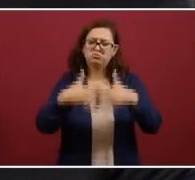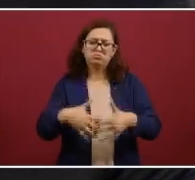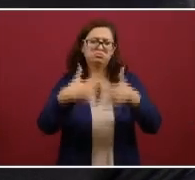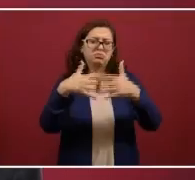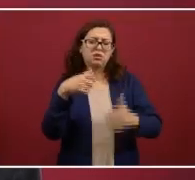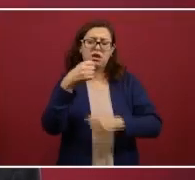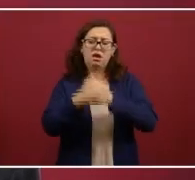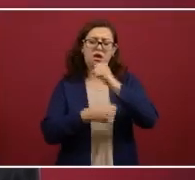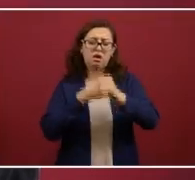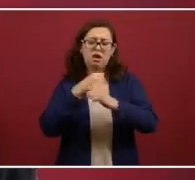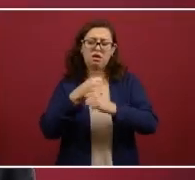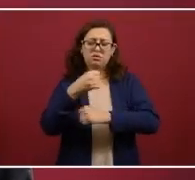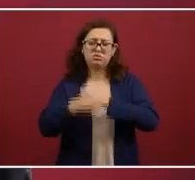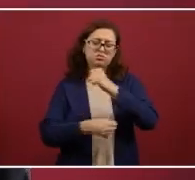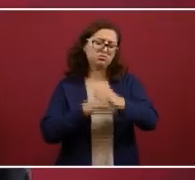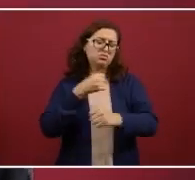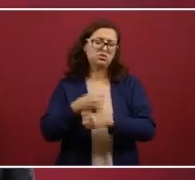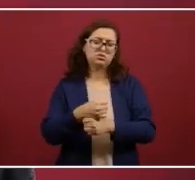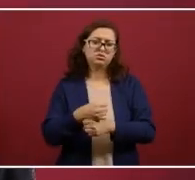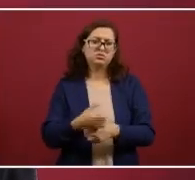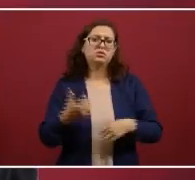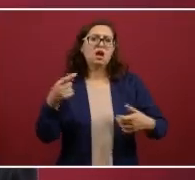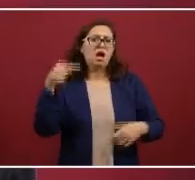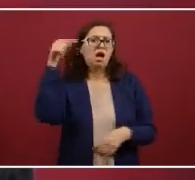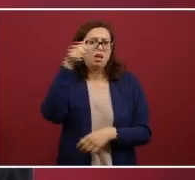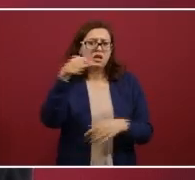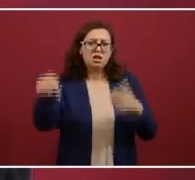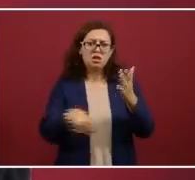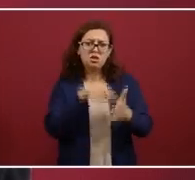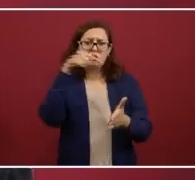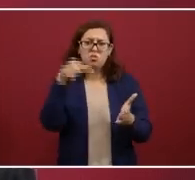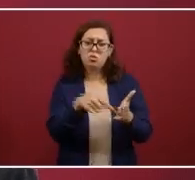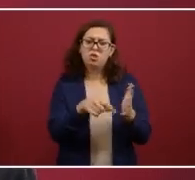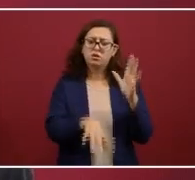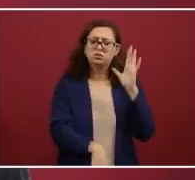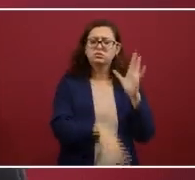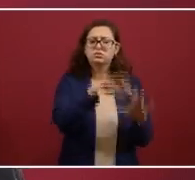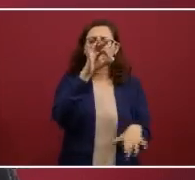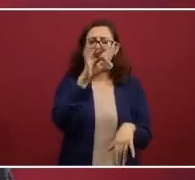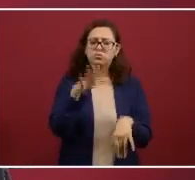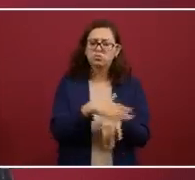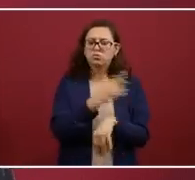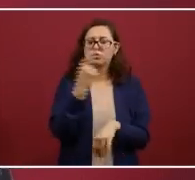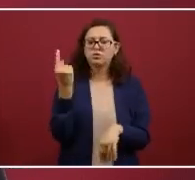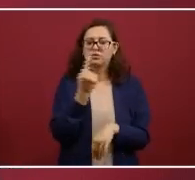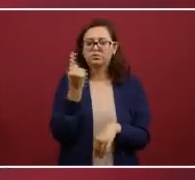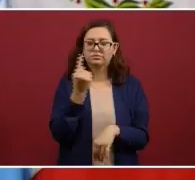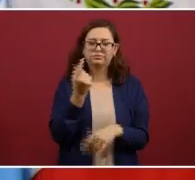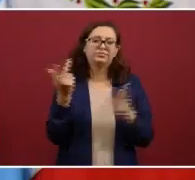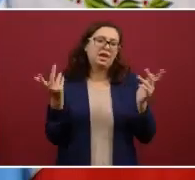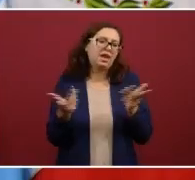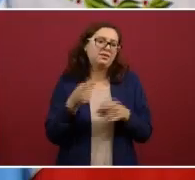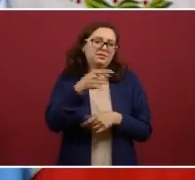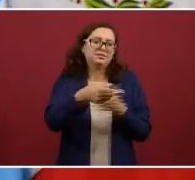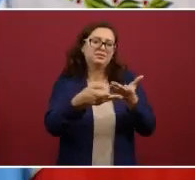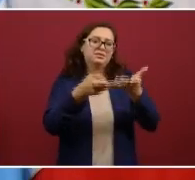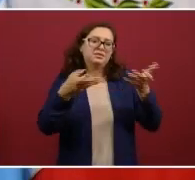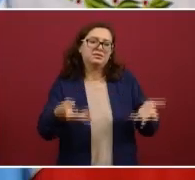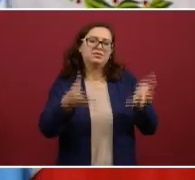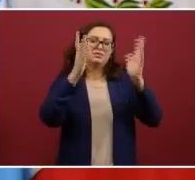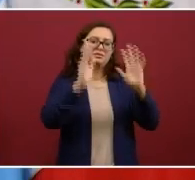años. ¿Por qué se escogió este sitio? Porque precisamente por ser una terminal